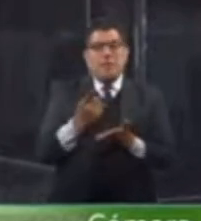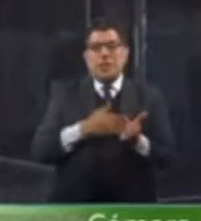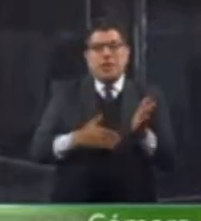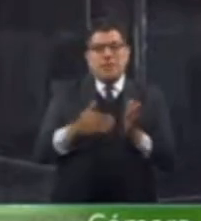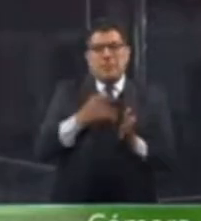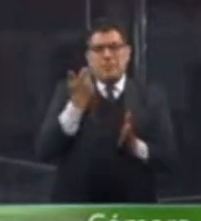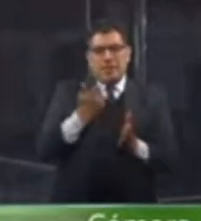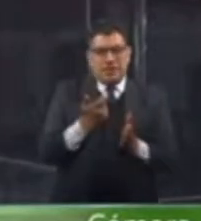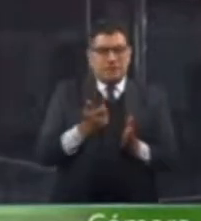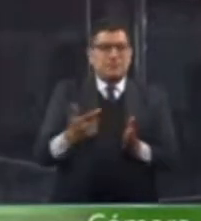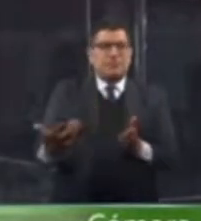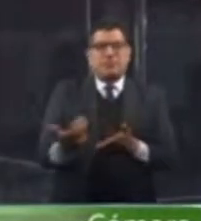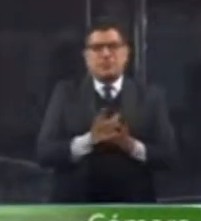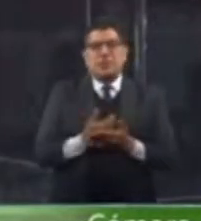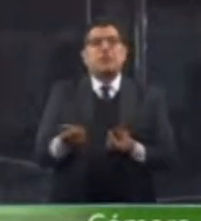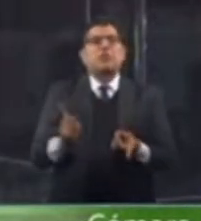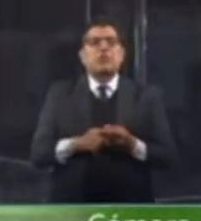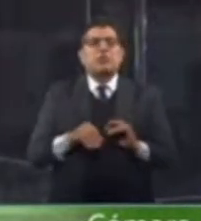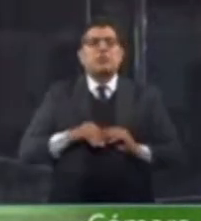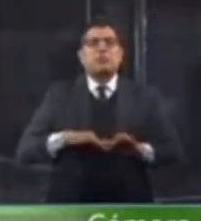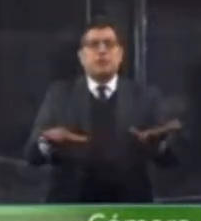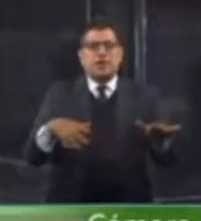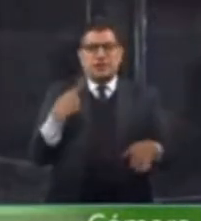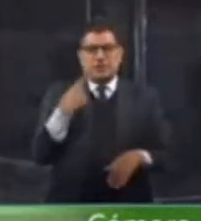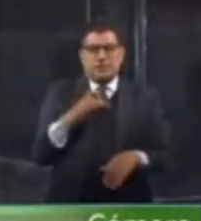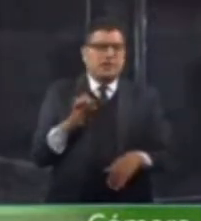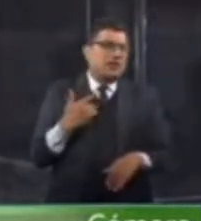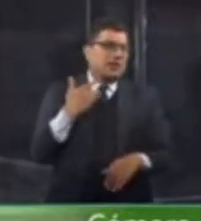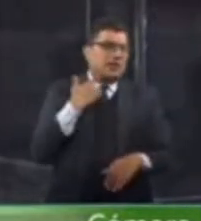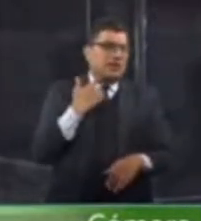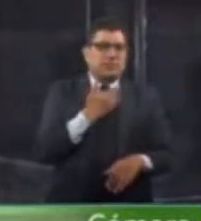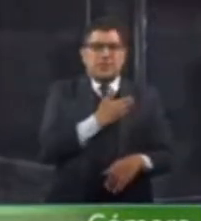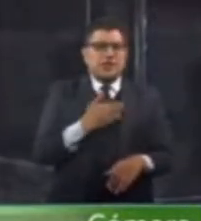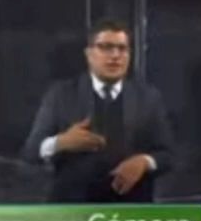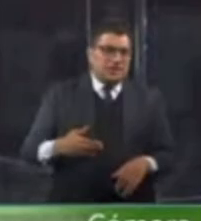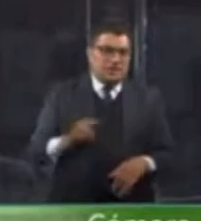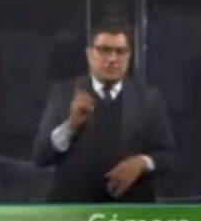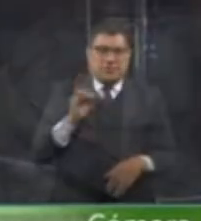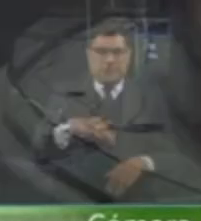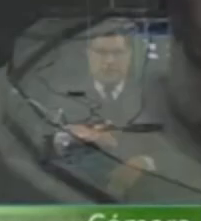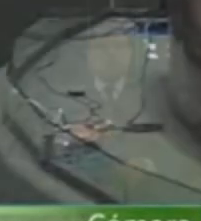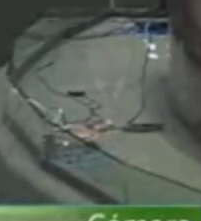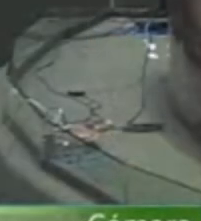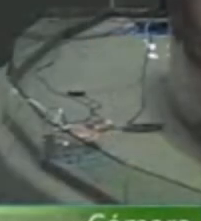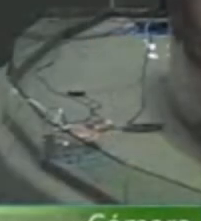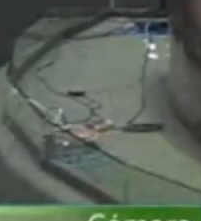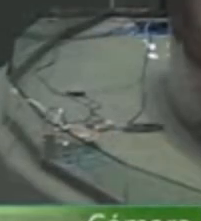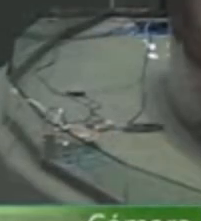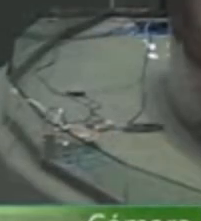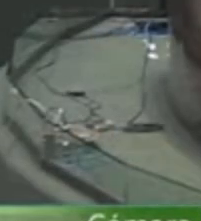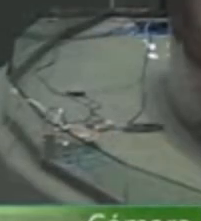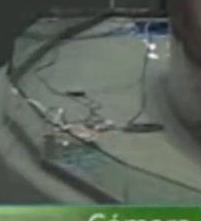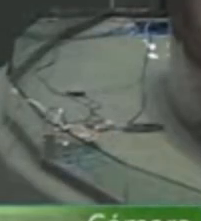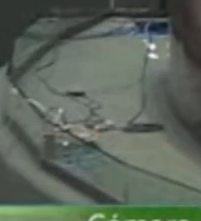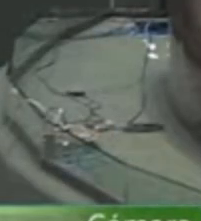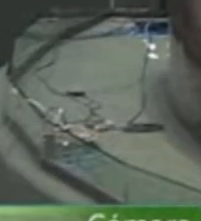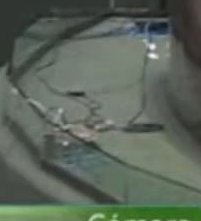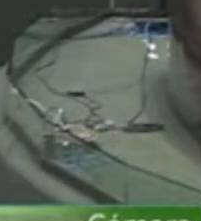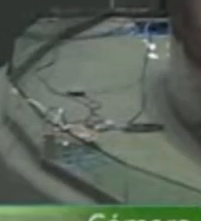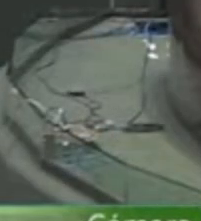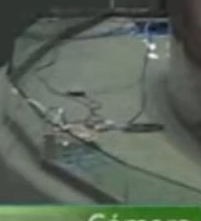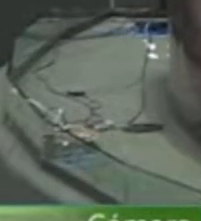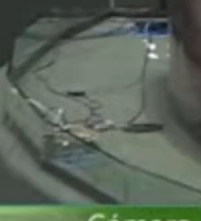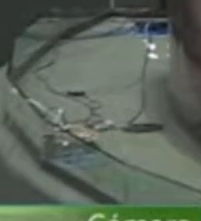que terminaron en la campaña del expresidente Peña Nieto. ¿Es cuánto? Nada más para